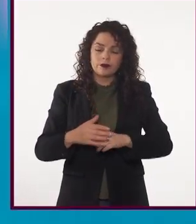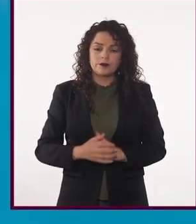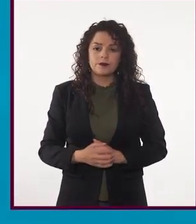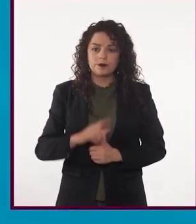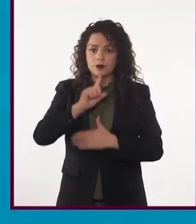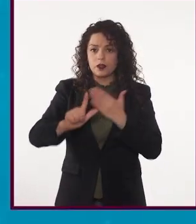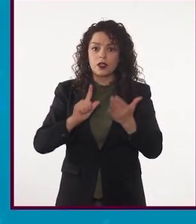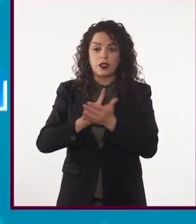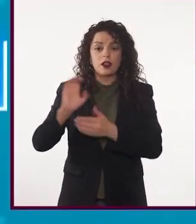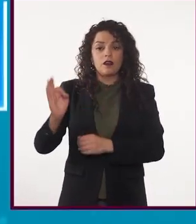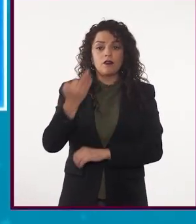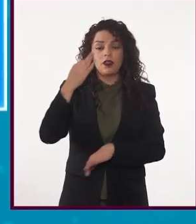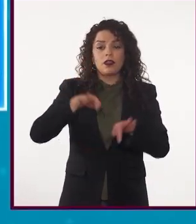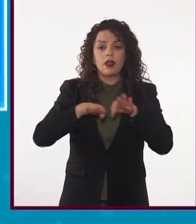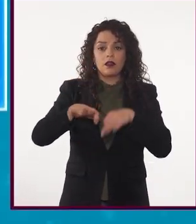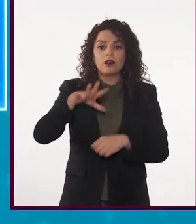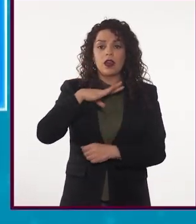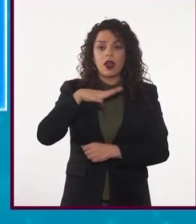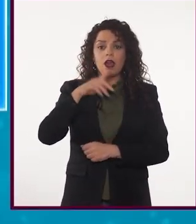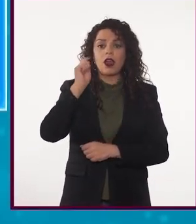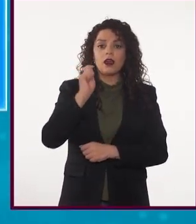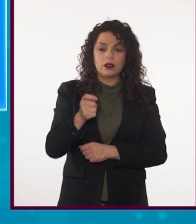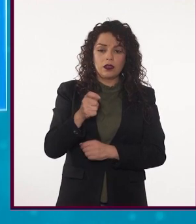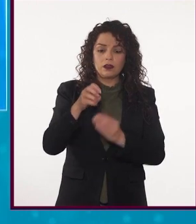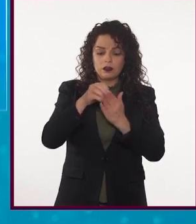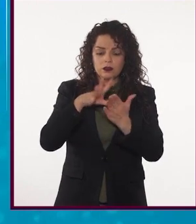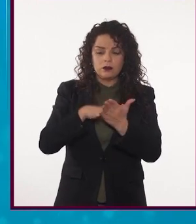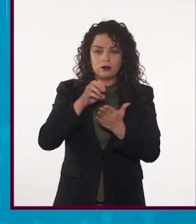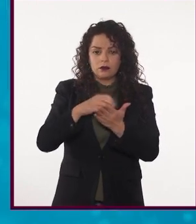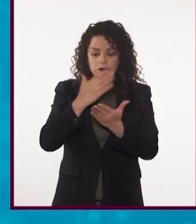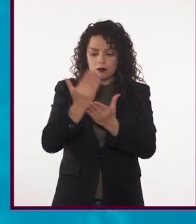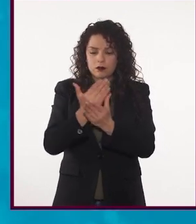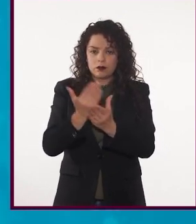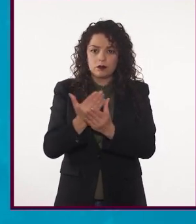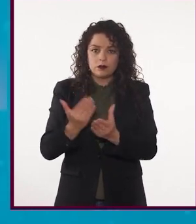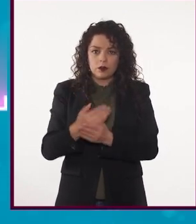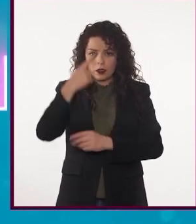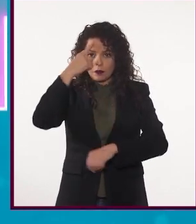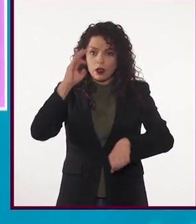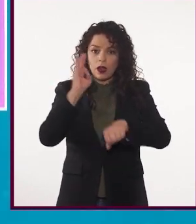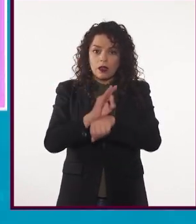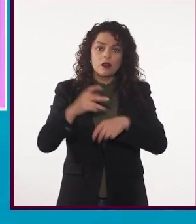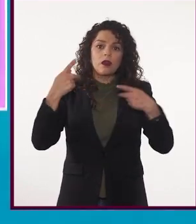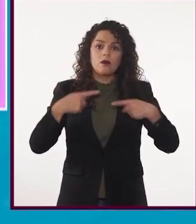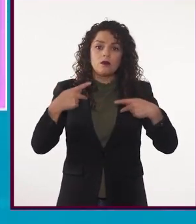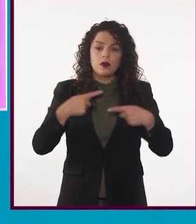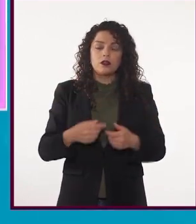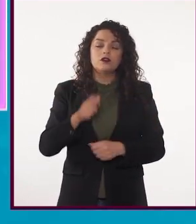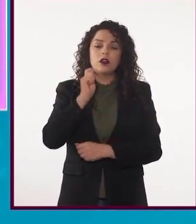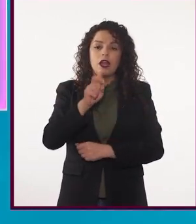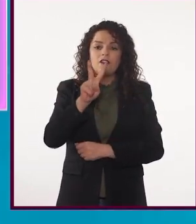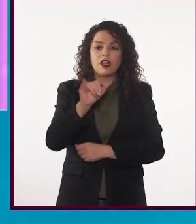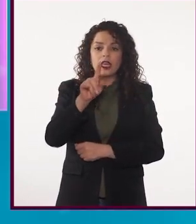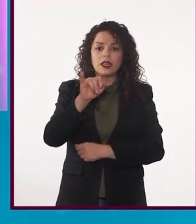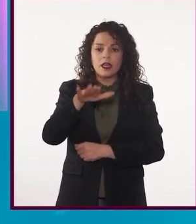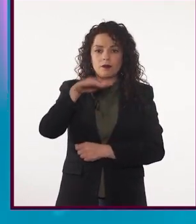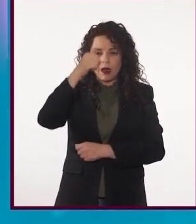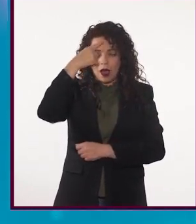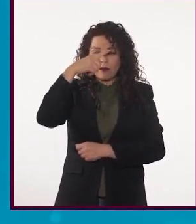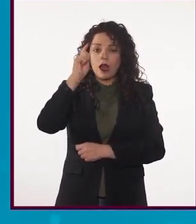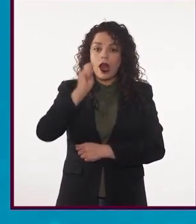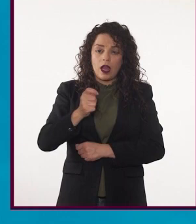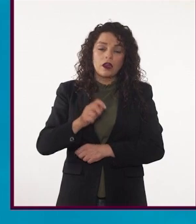En la Ley Federal del Trabajo se encuentran recogidos los fundamentos que protegen a las víctimas de violencia sexual en el